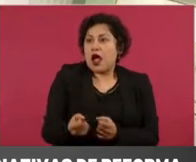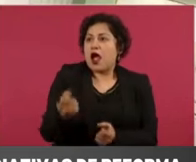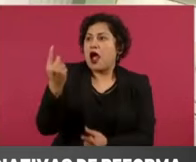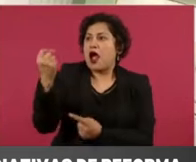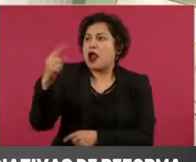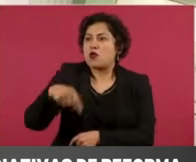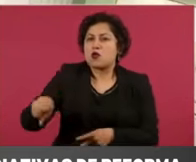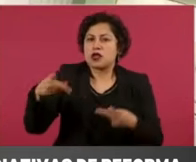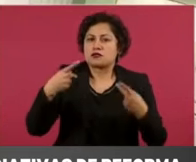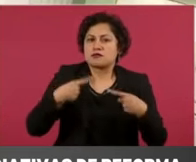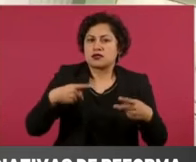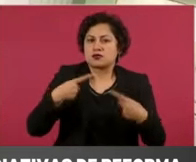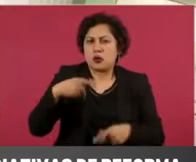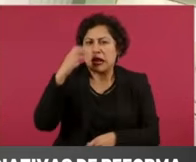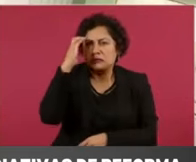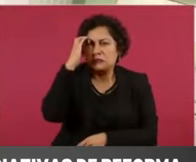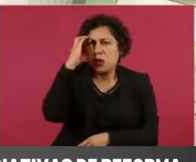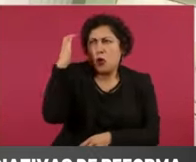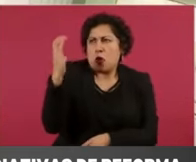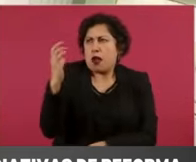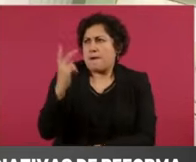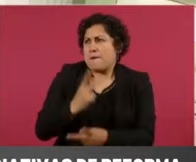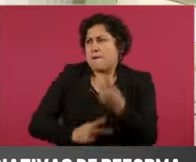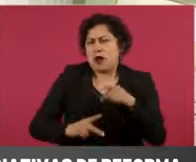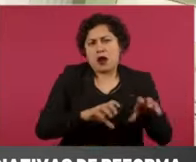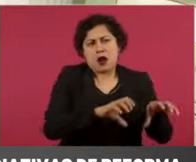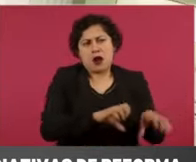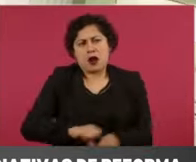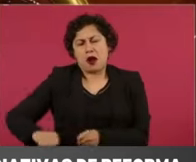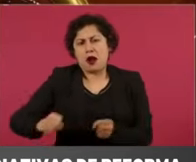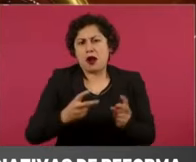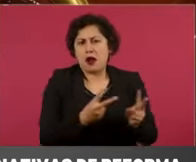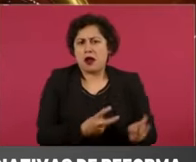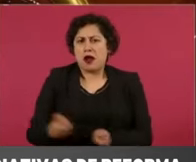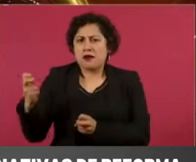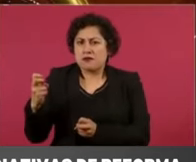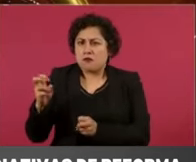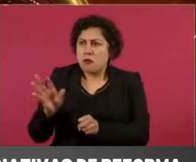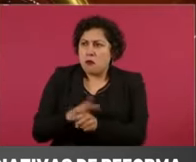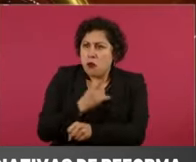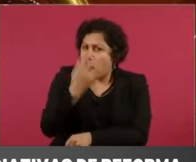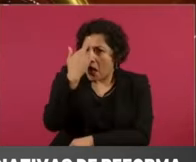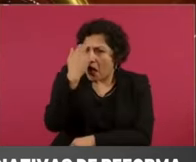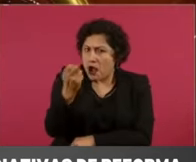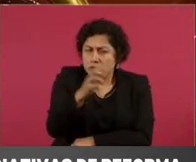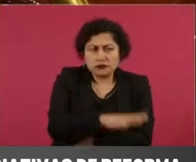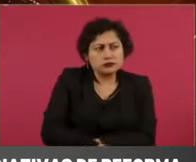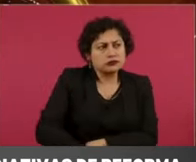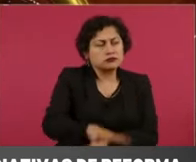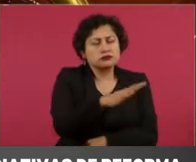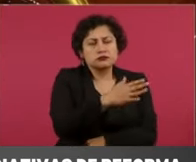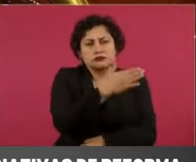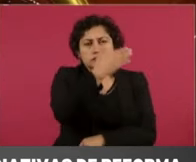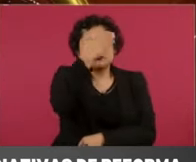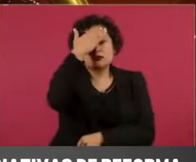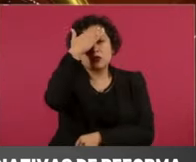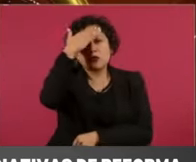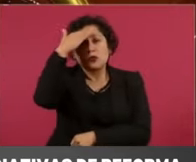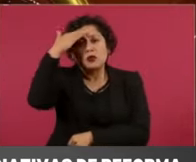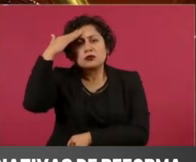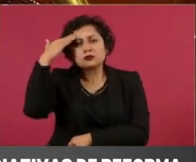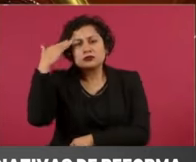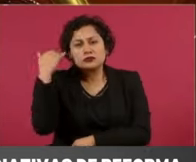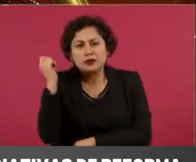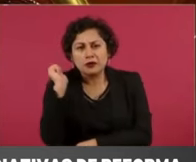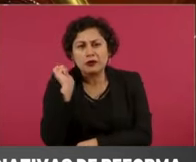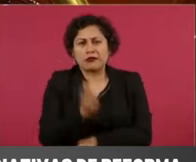bastardos e injustos, que auxiliados de la ignorancia de los naturales y acumulando pretextos